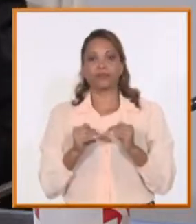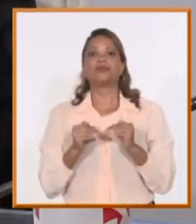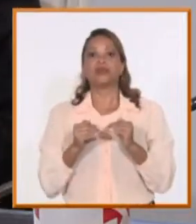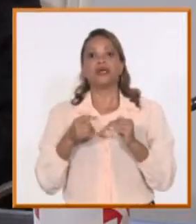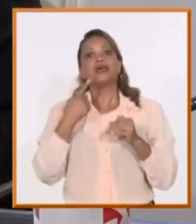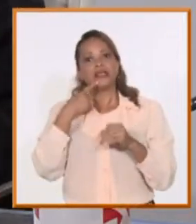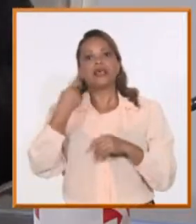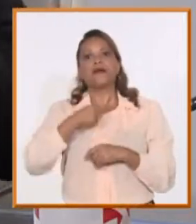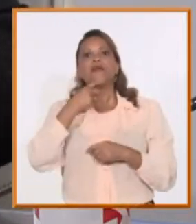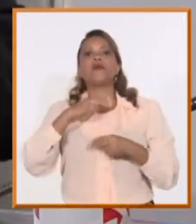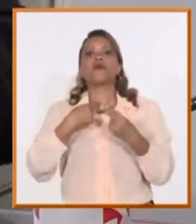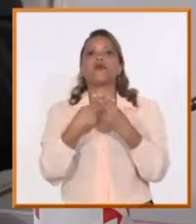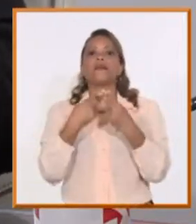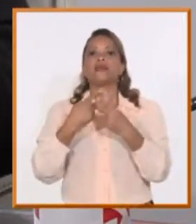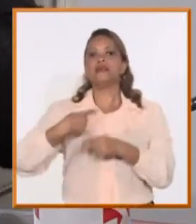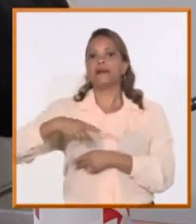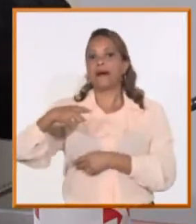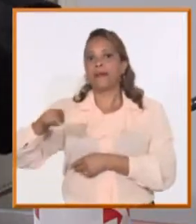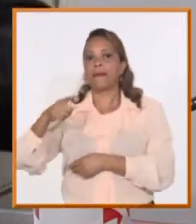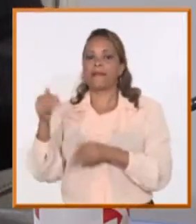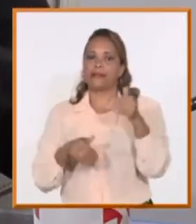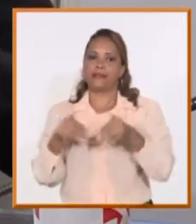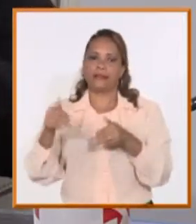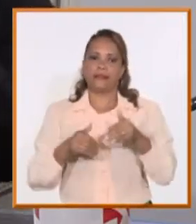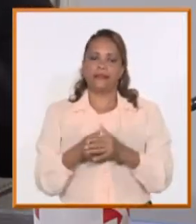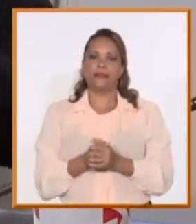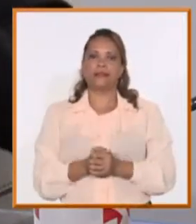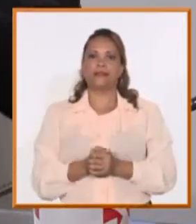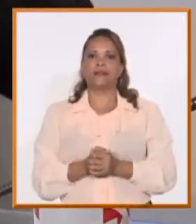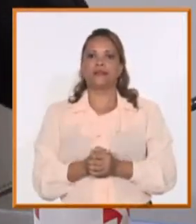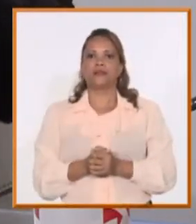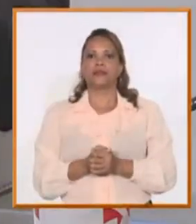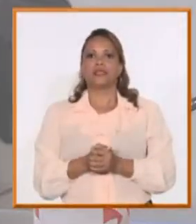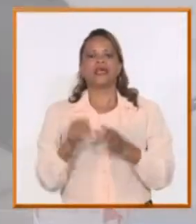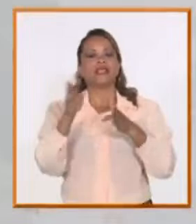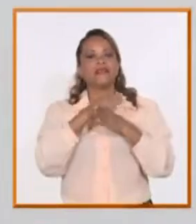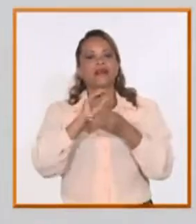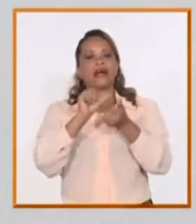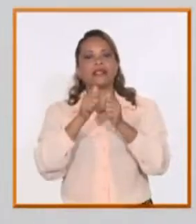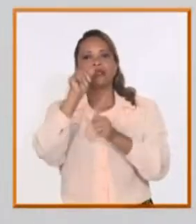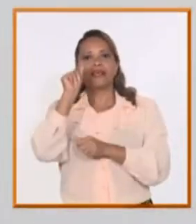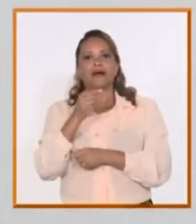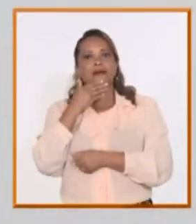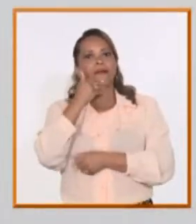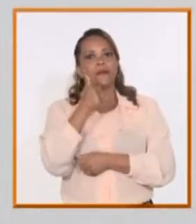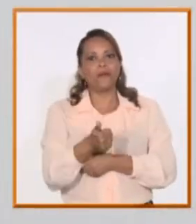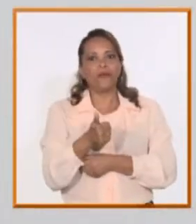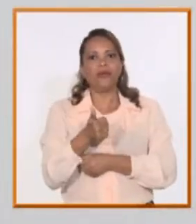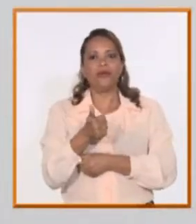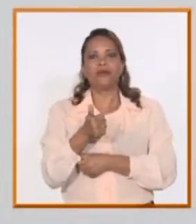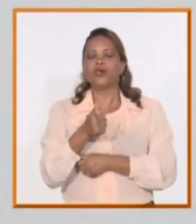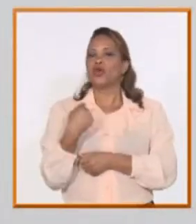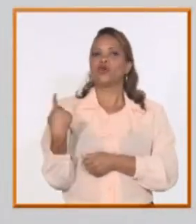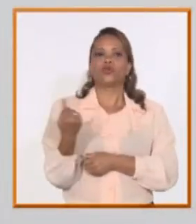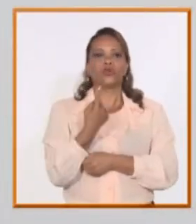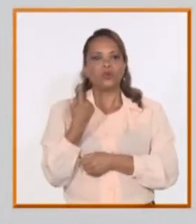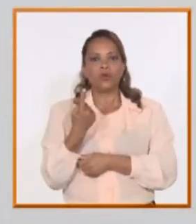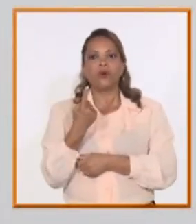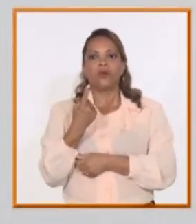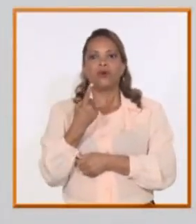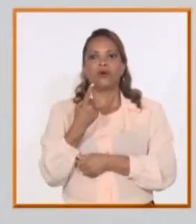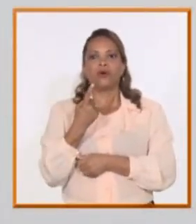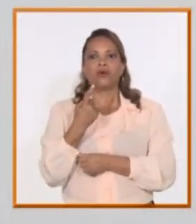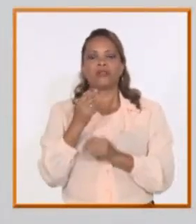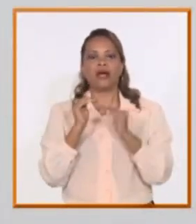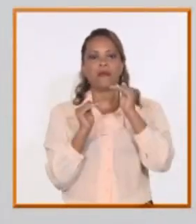ir a las competencias principales. Y nosotros estamos, Idali, Maylin, Andy, Silva y todo, estamos